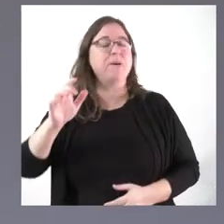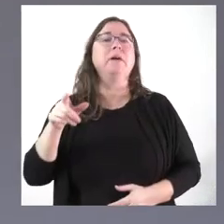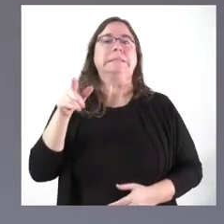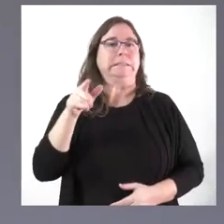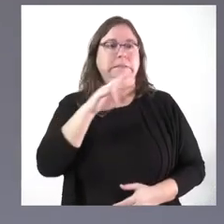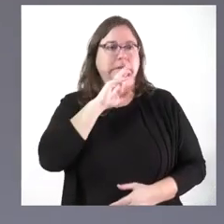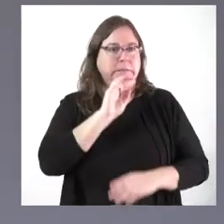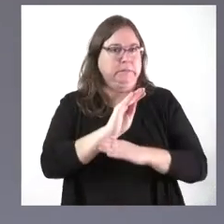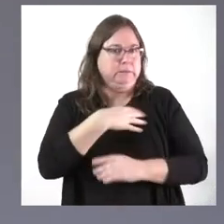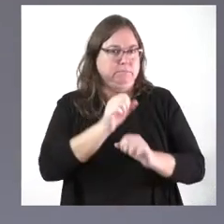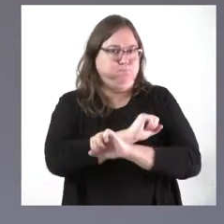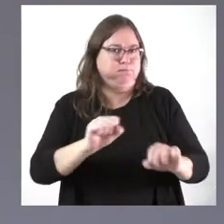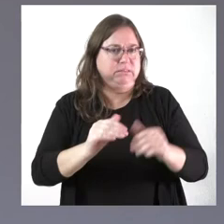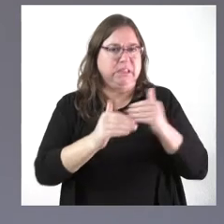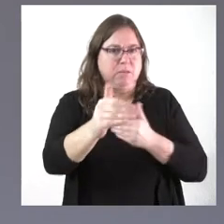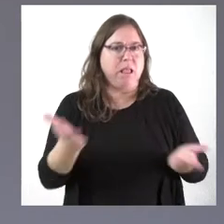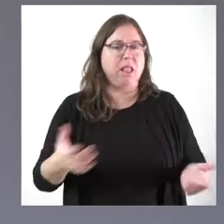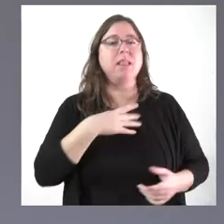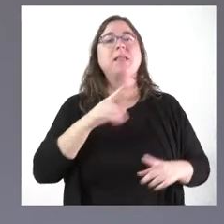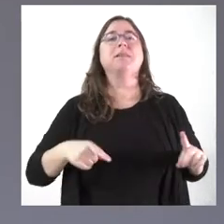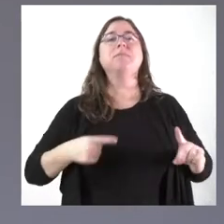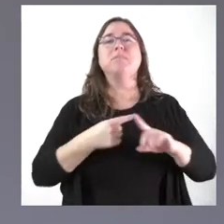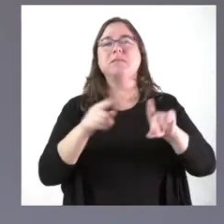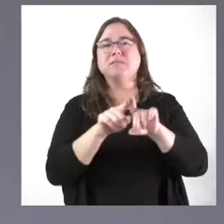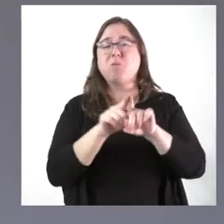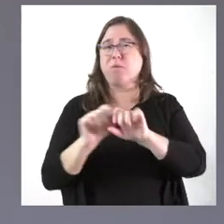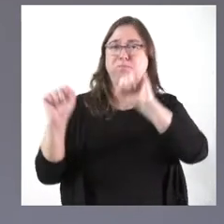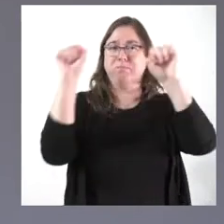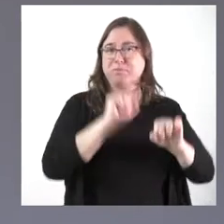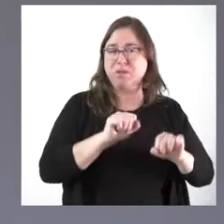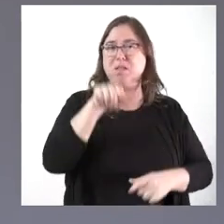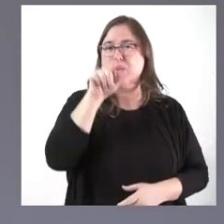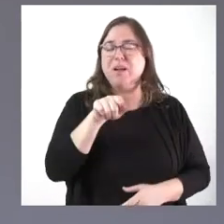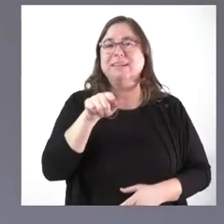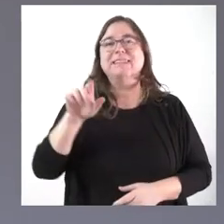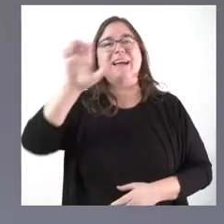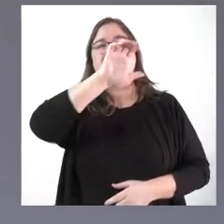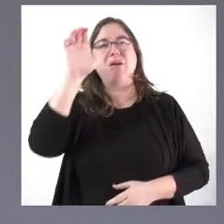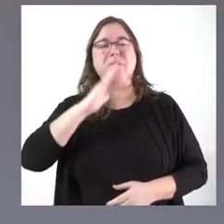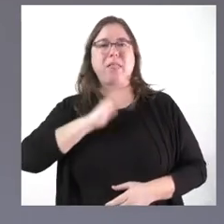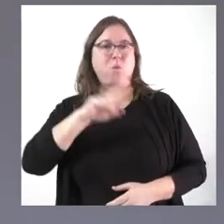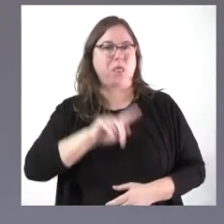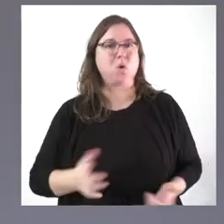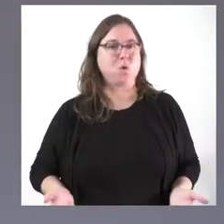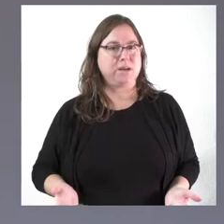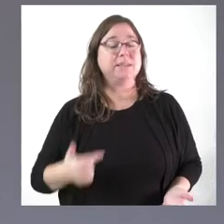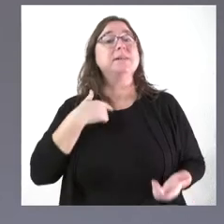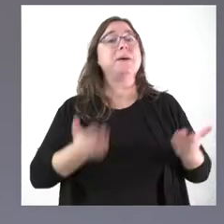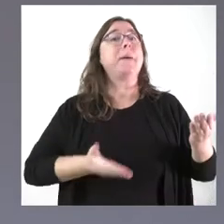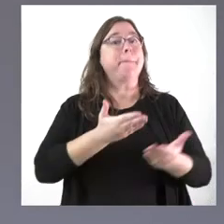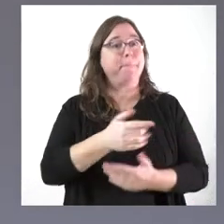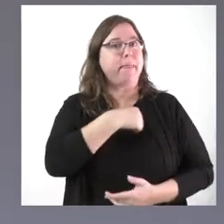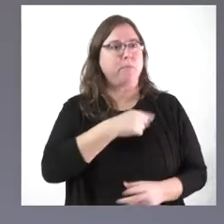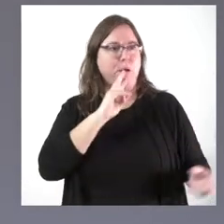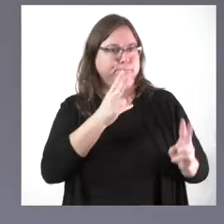que el régimen jurídico que tiene la Unión Europea en la protección de estas especies no es el adecuado y que por lo tanto le pide a la comisión que reacciona